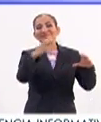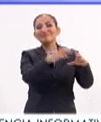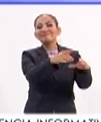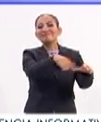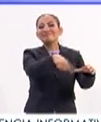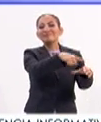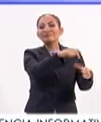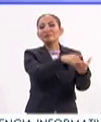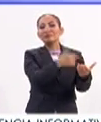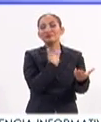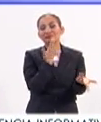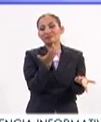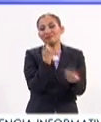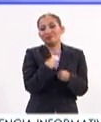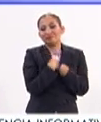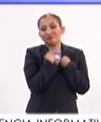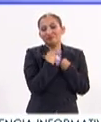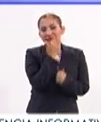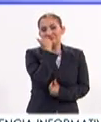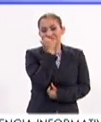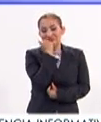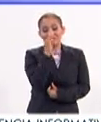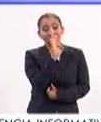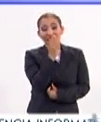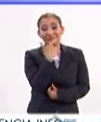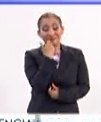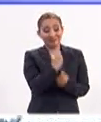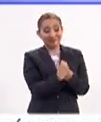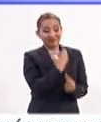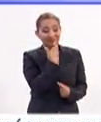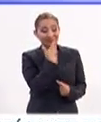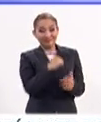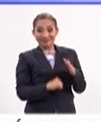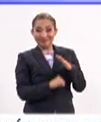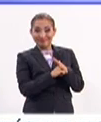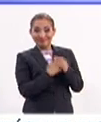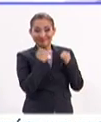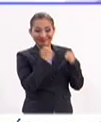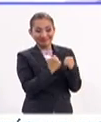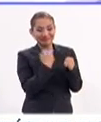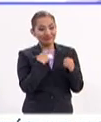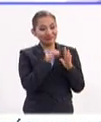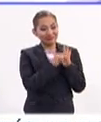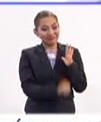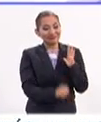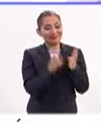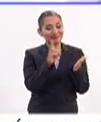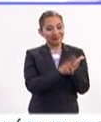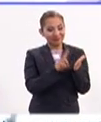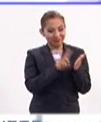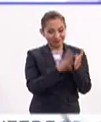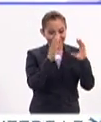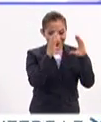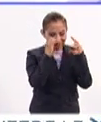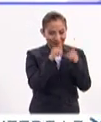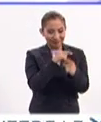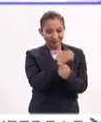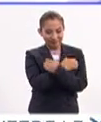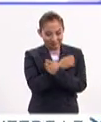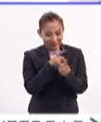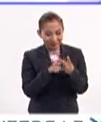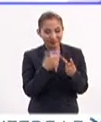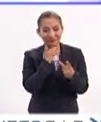institución en la que ellos se desarrollan. Entonces, si ellos no traen una base cimentada de un sistema de valores,